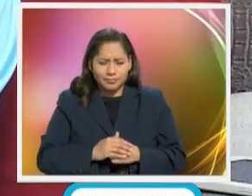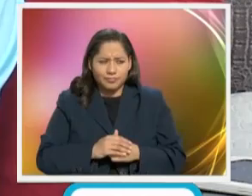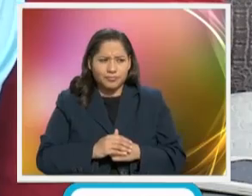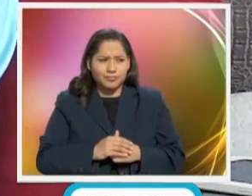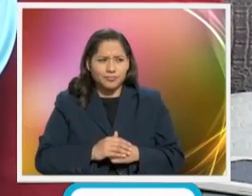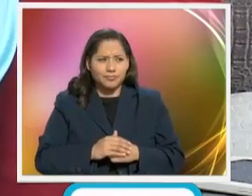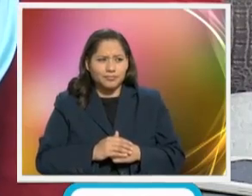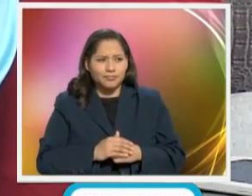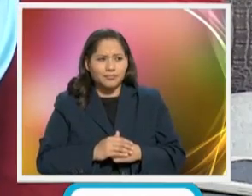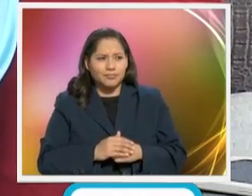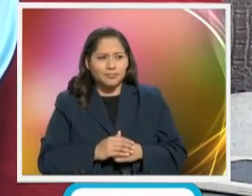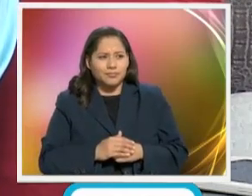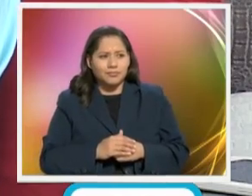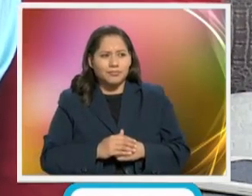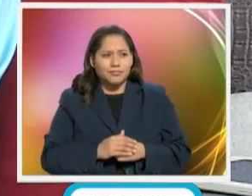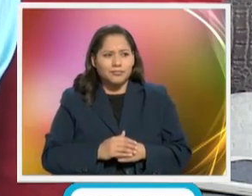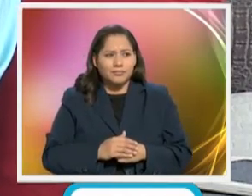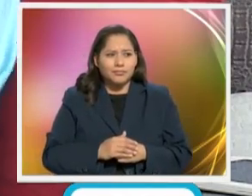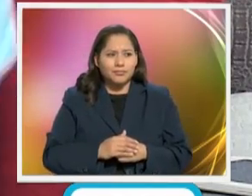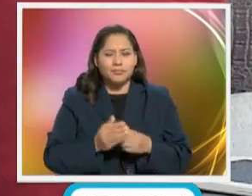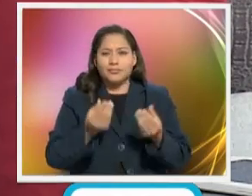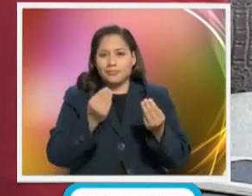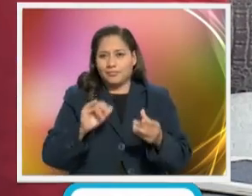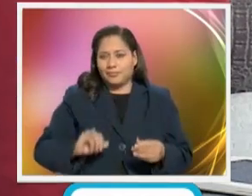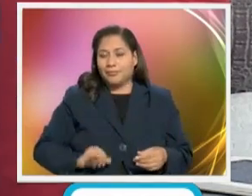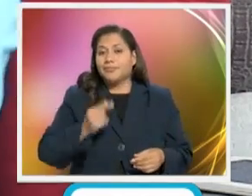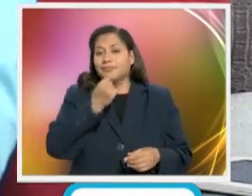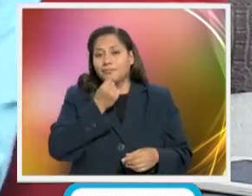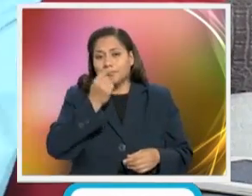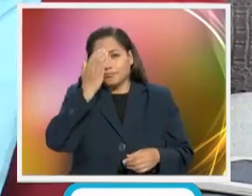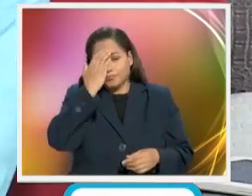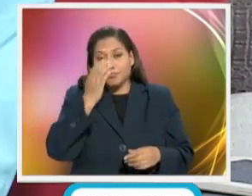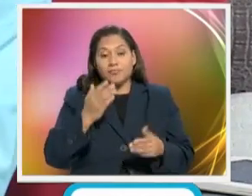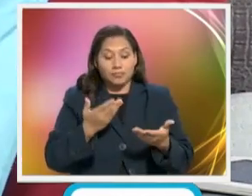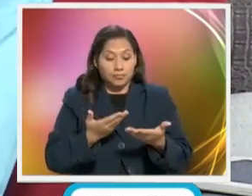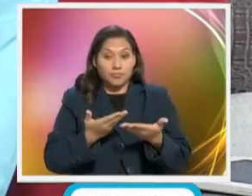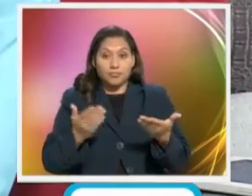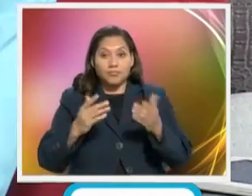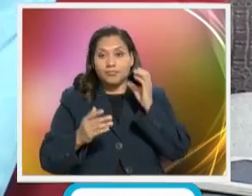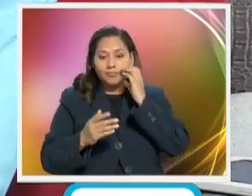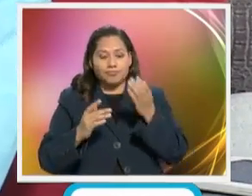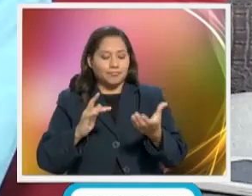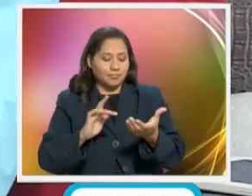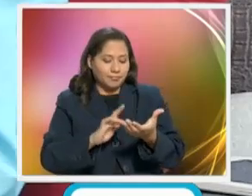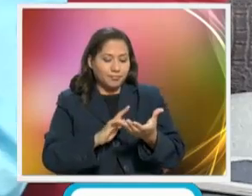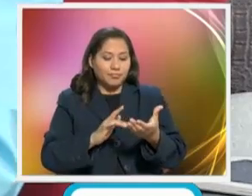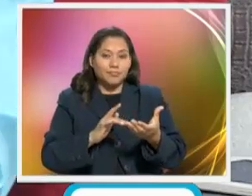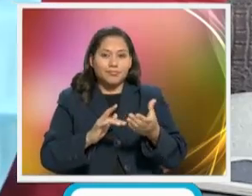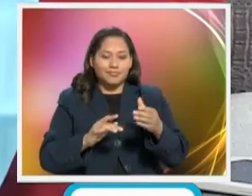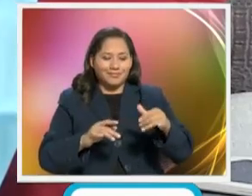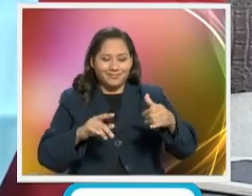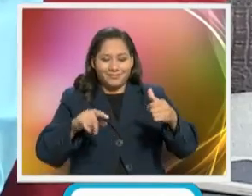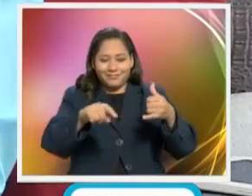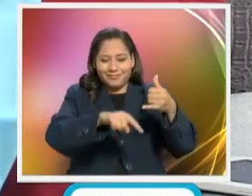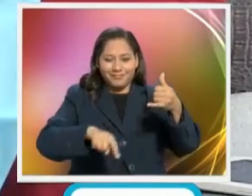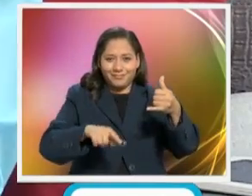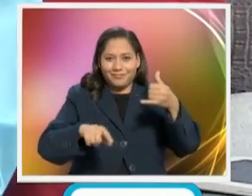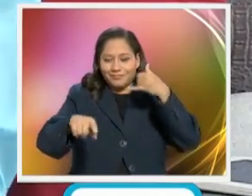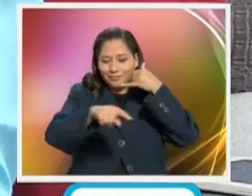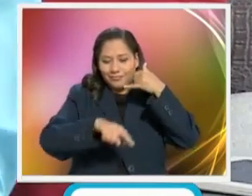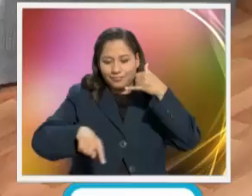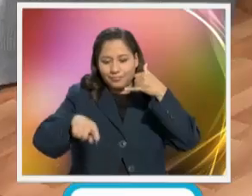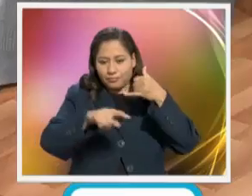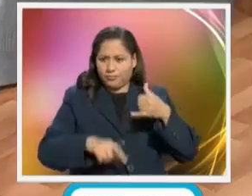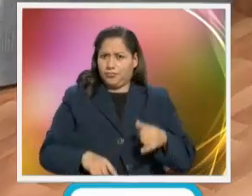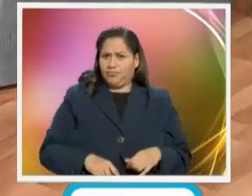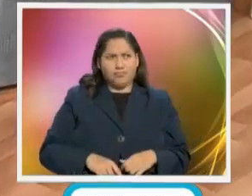niños de ahora lo conozcan, Claro, porque a claro, veces claro. se sorprenden mucho con los teléfonos. ¿Te acuerdas de los de disco? De repente me ha tocado ver que niños no